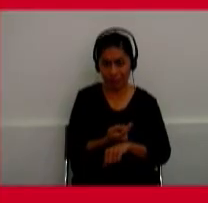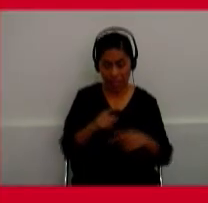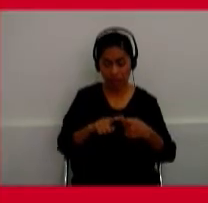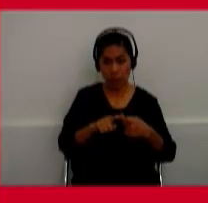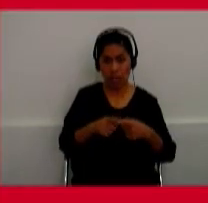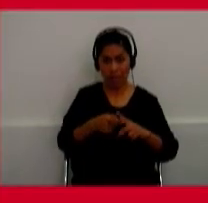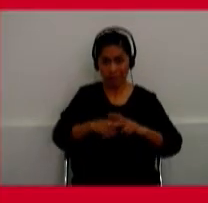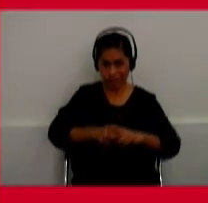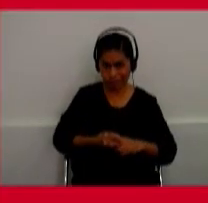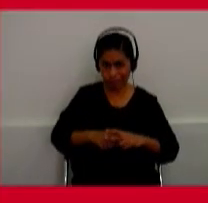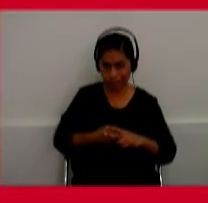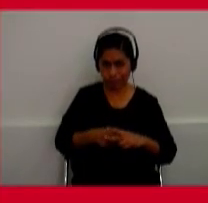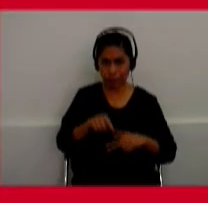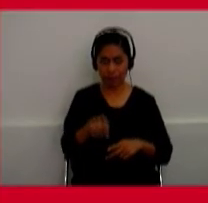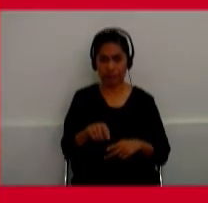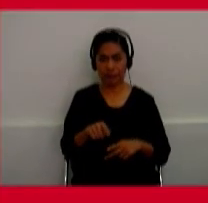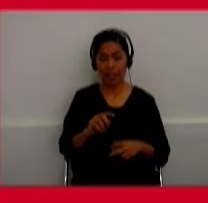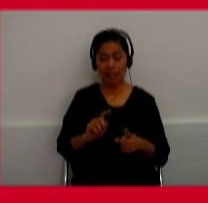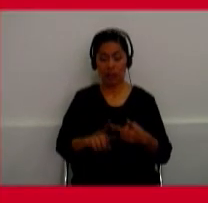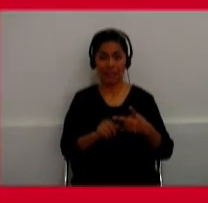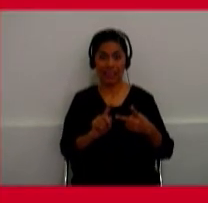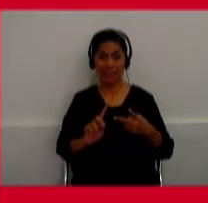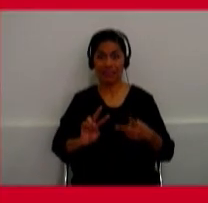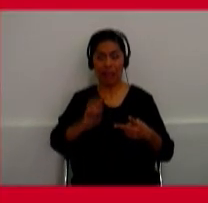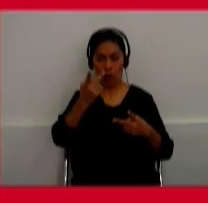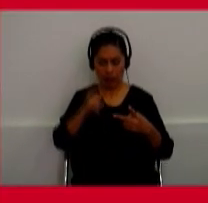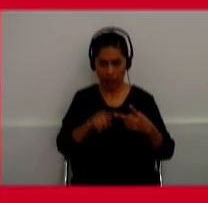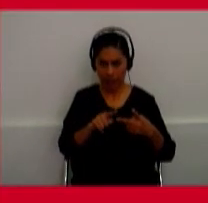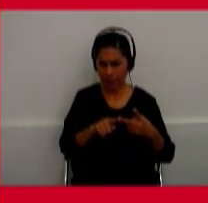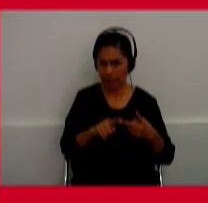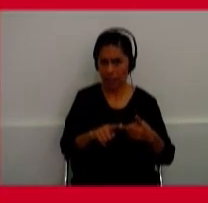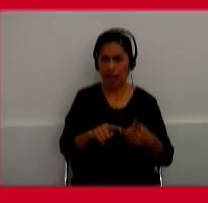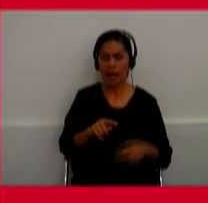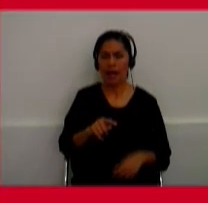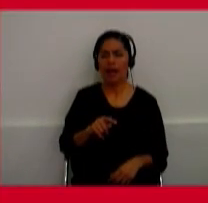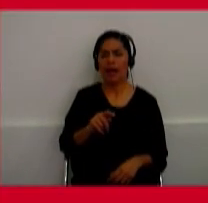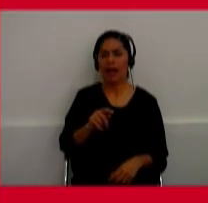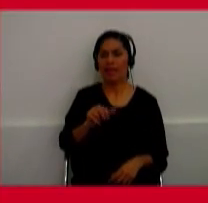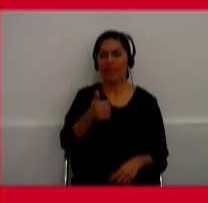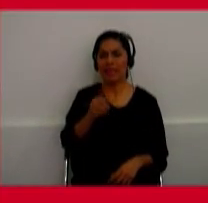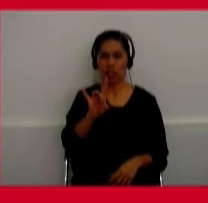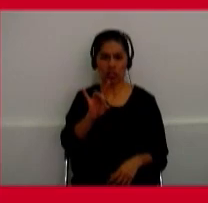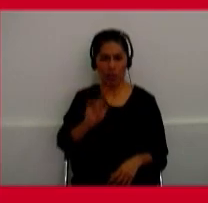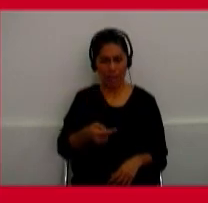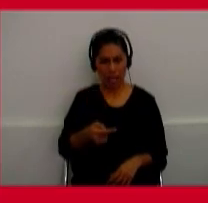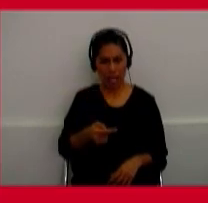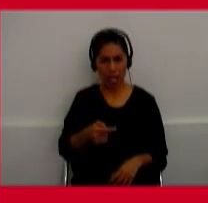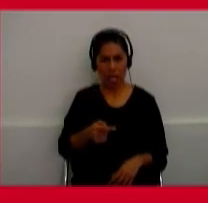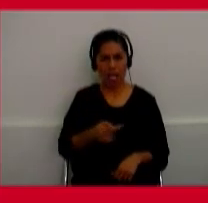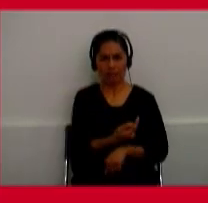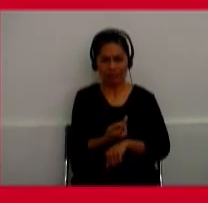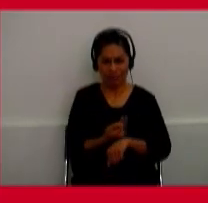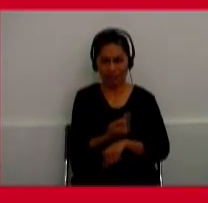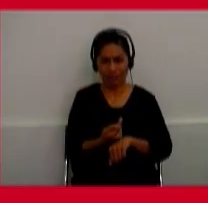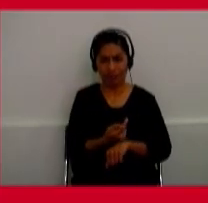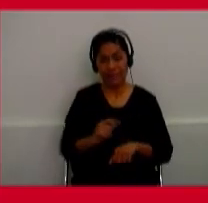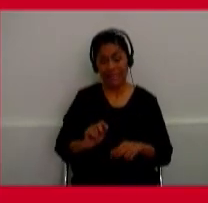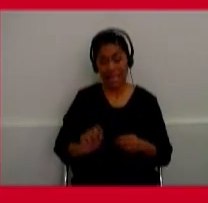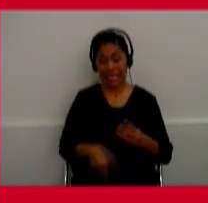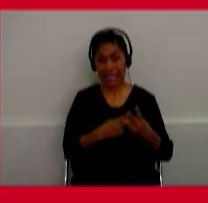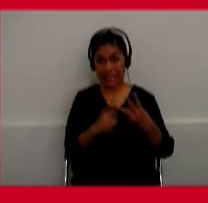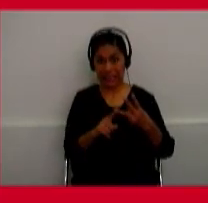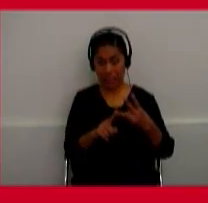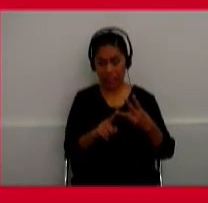reparación total, opera una segunda vida por 18.000 horas más y luego seguida de una segunda reparación. Y por